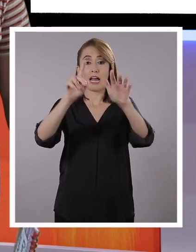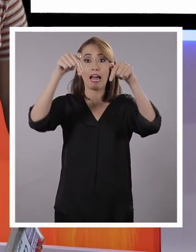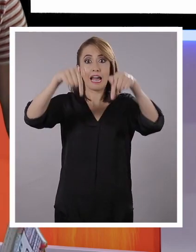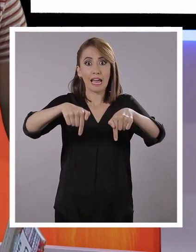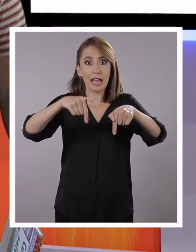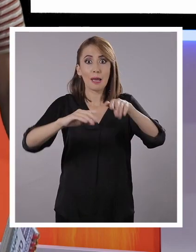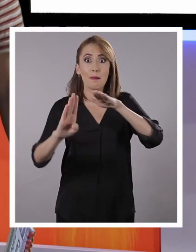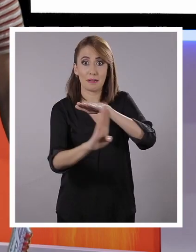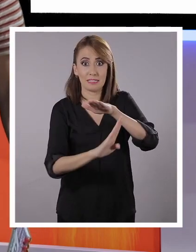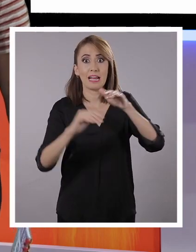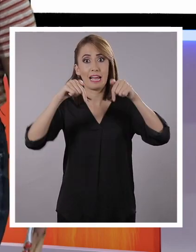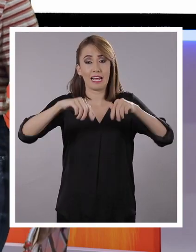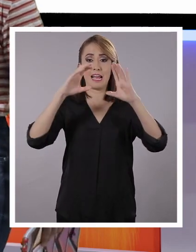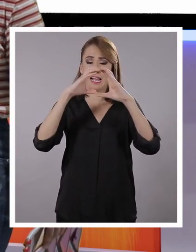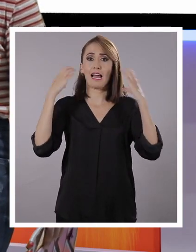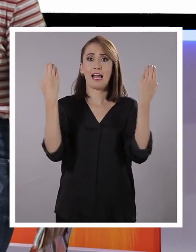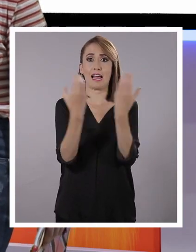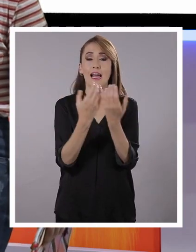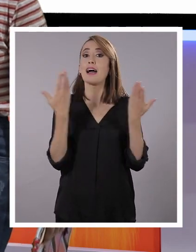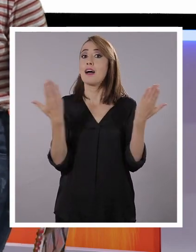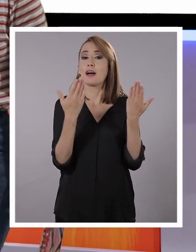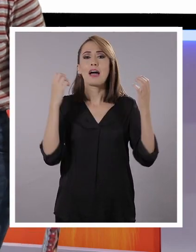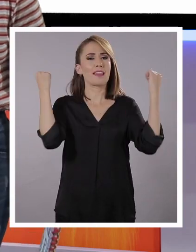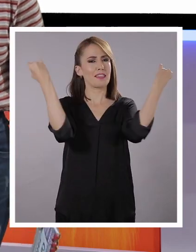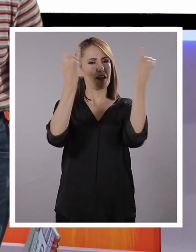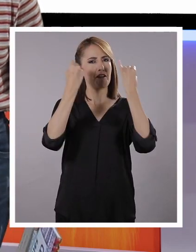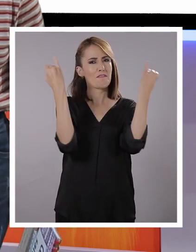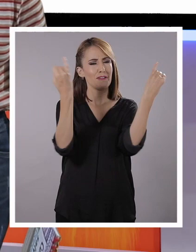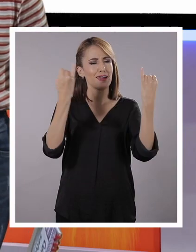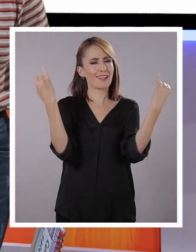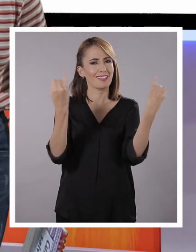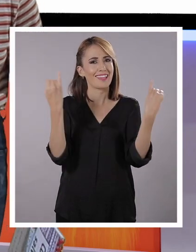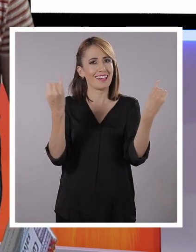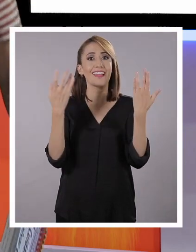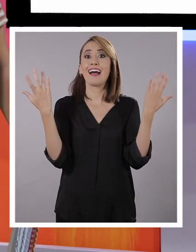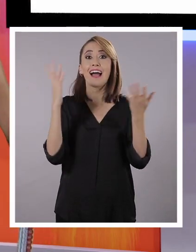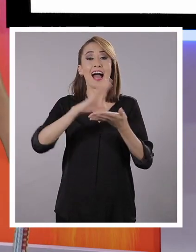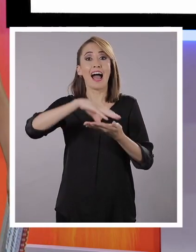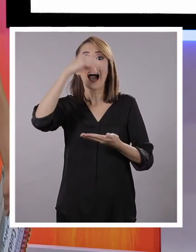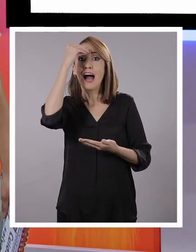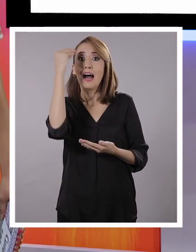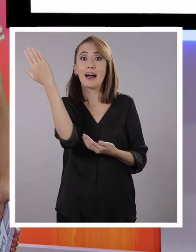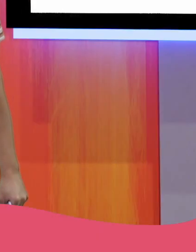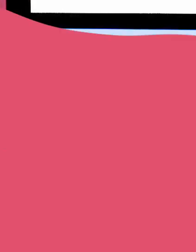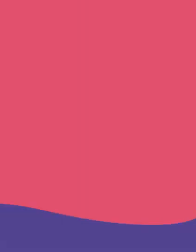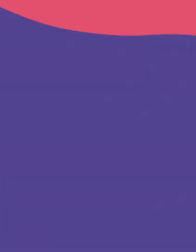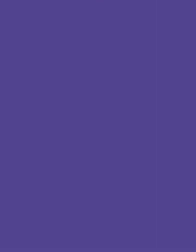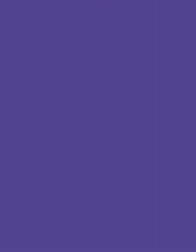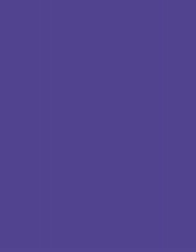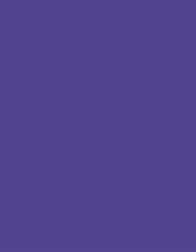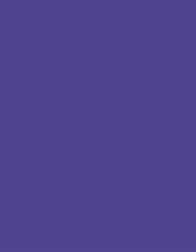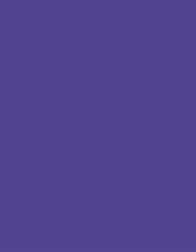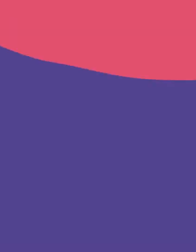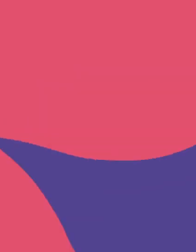básica, esta es su franja, la más chévere, la más divertida. Esto es Aprender la Tele.